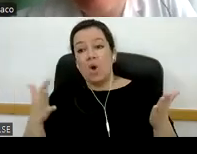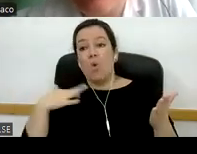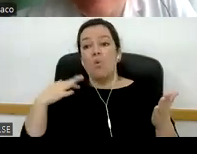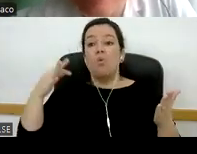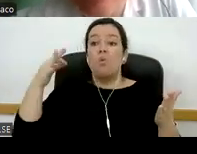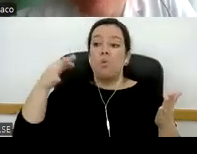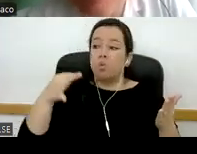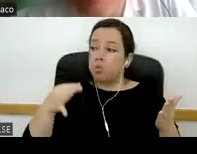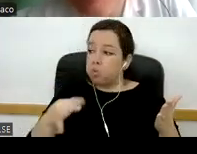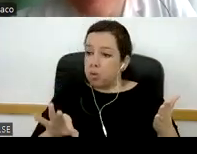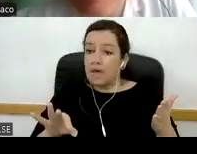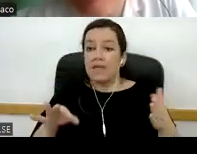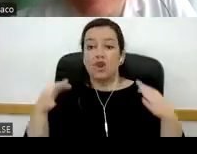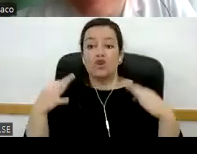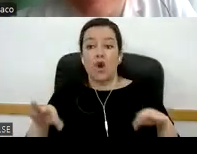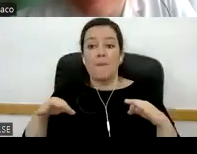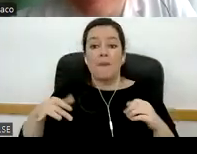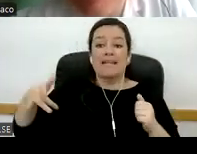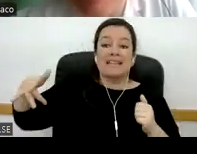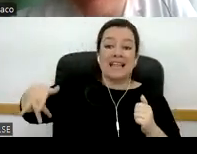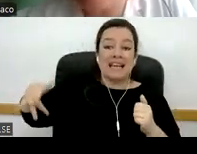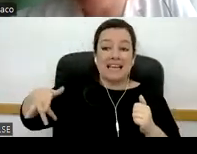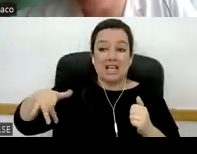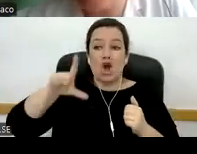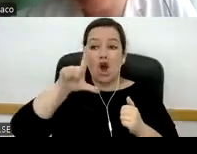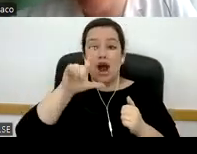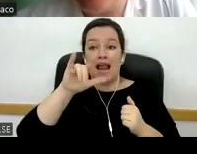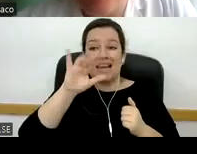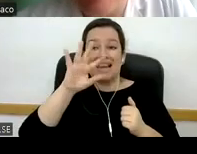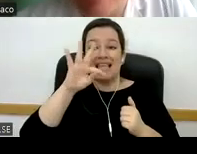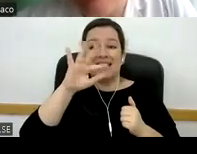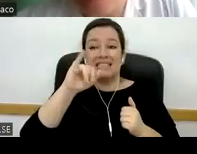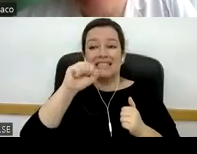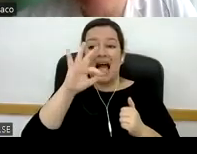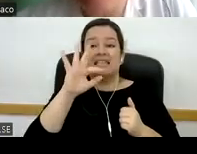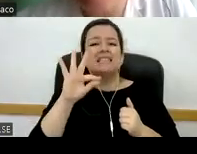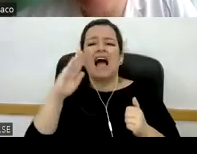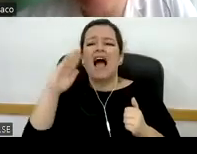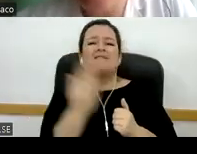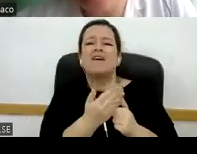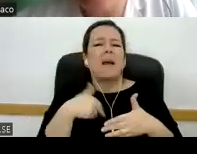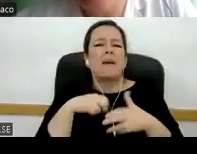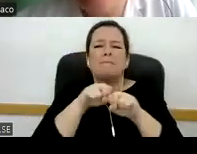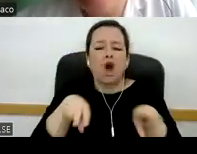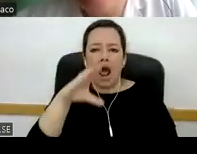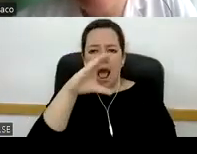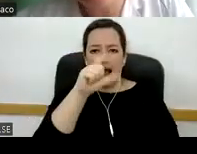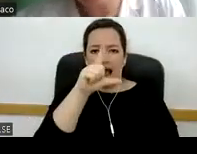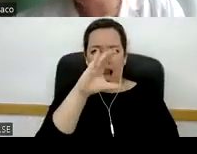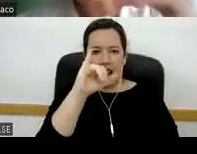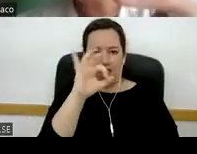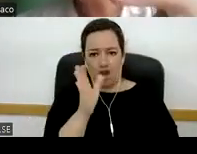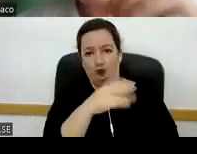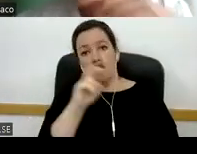sea, normalmente la litiasis renal está, el mineral que está más implicado en estos casos es el calcio, más que el sodio, pero en